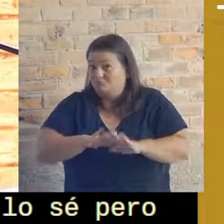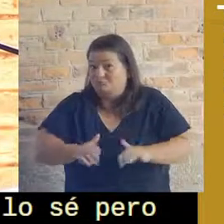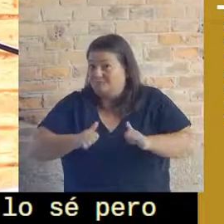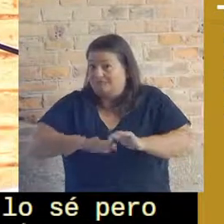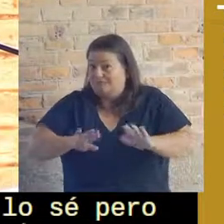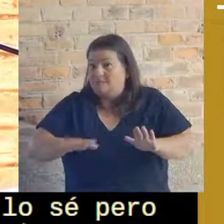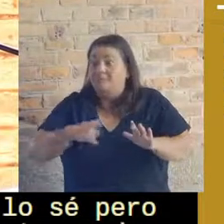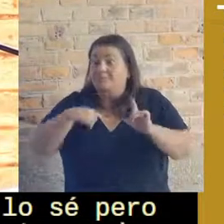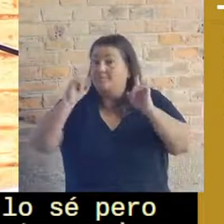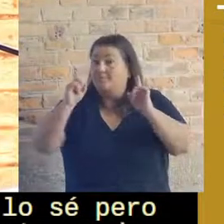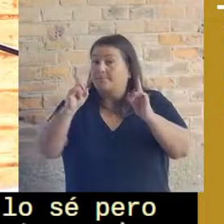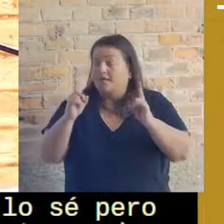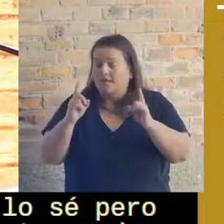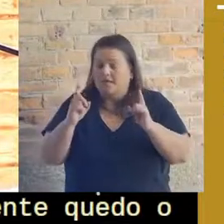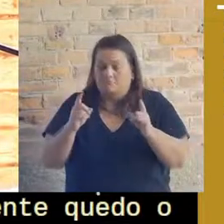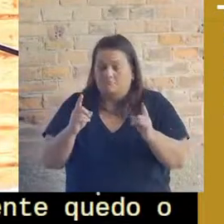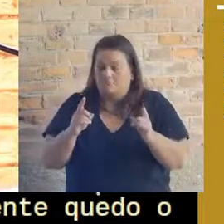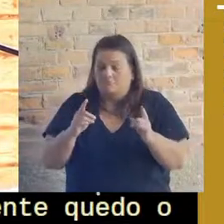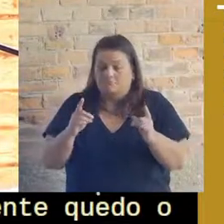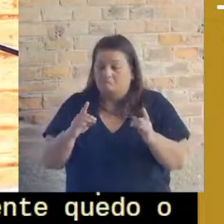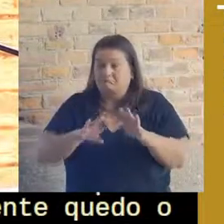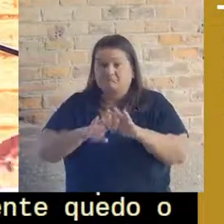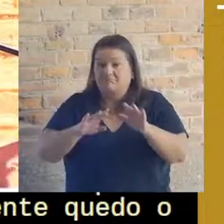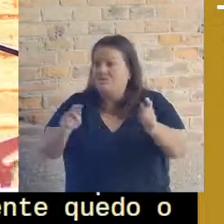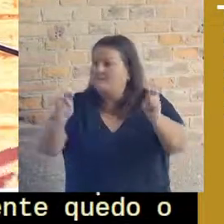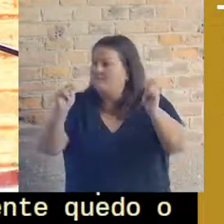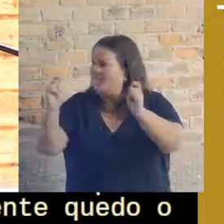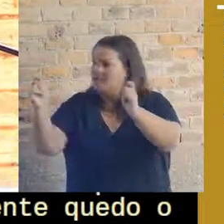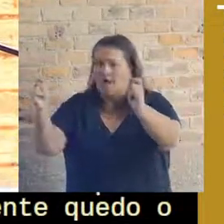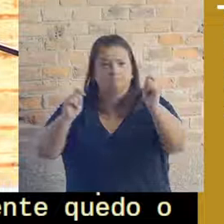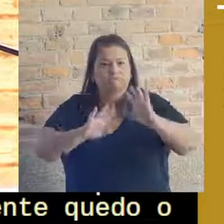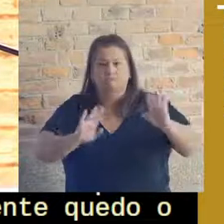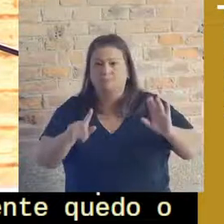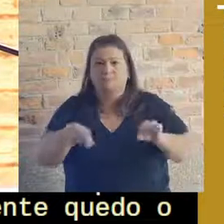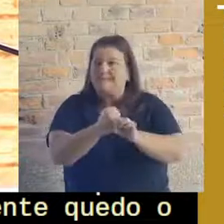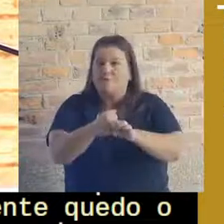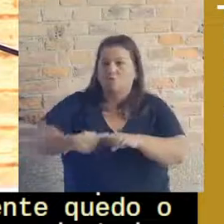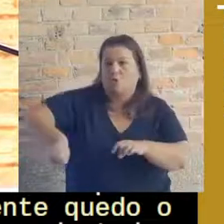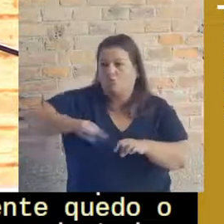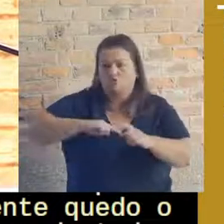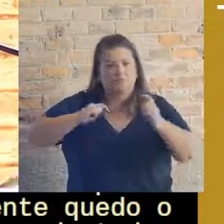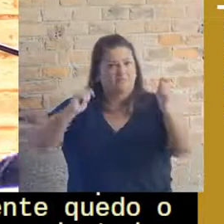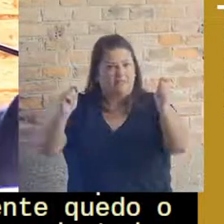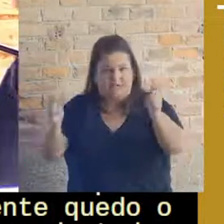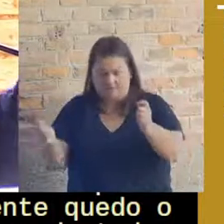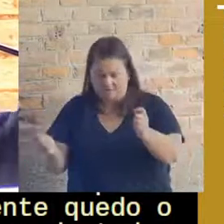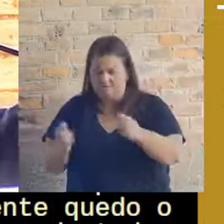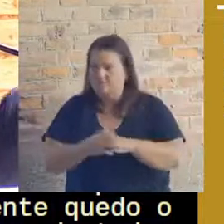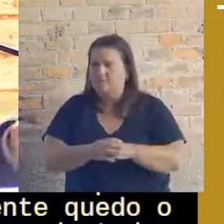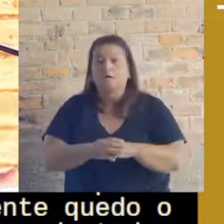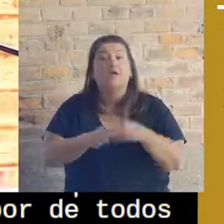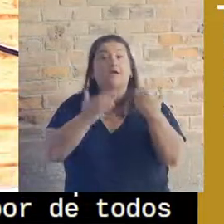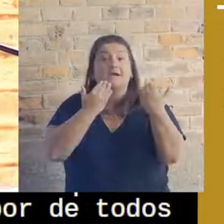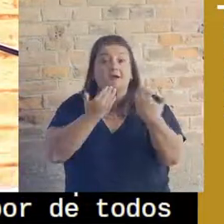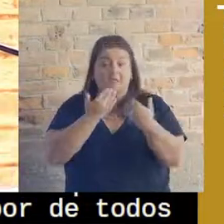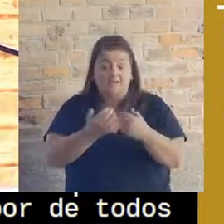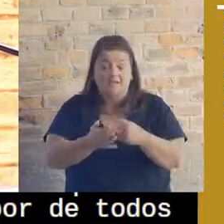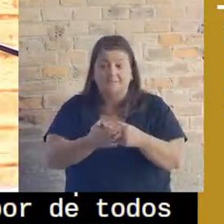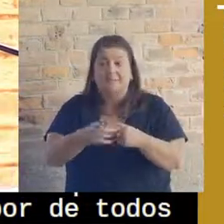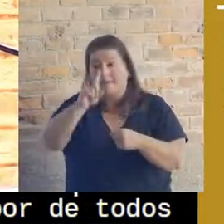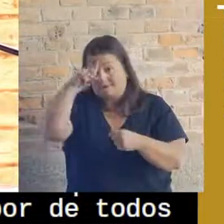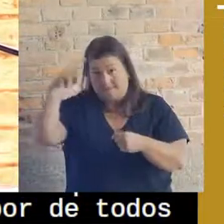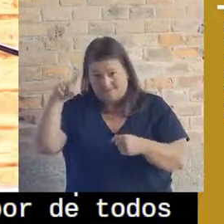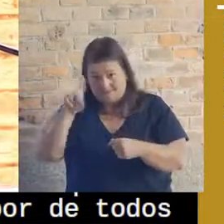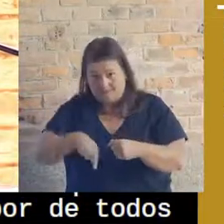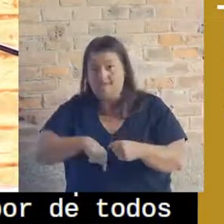solamente quedo o me queda felicitarnos todos porque esto es una labor de todos dar las gracias a María